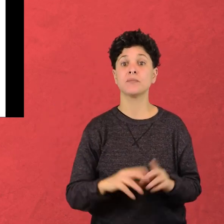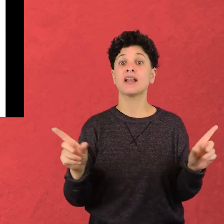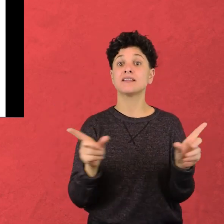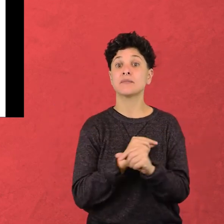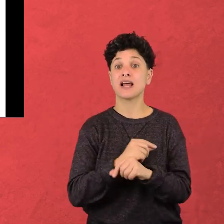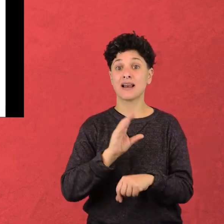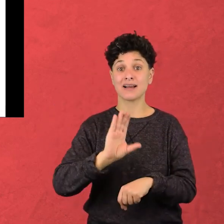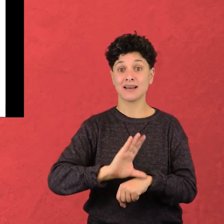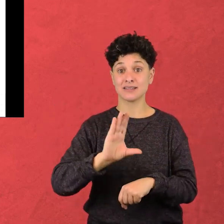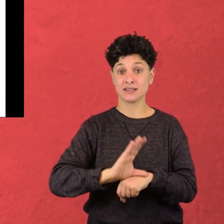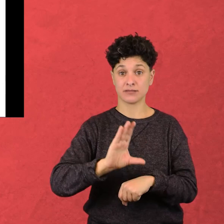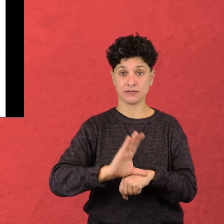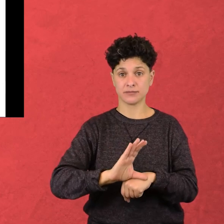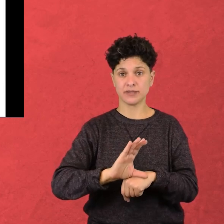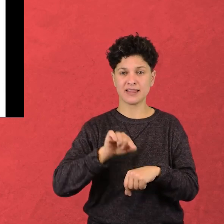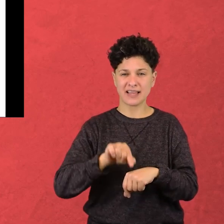no del carácter.